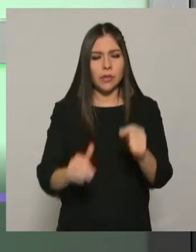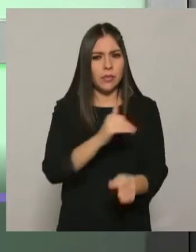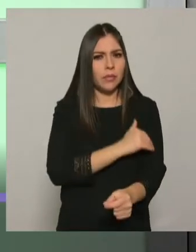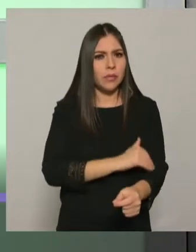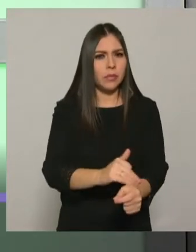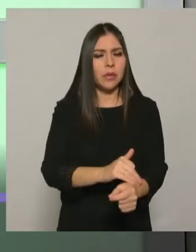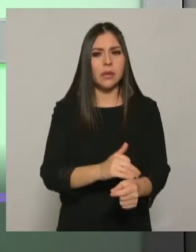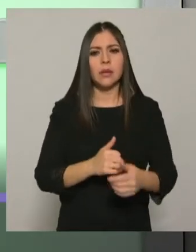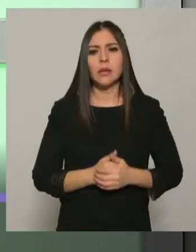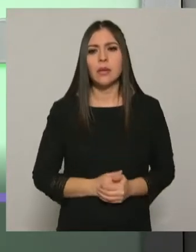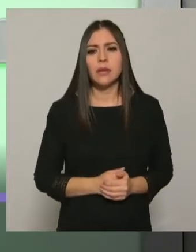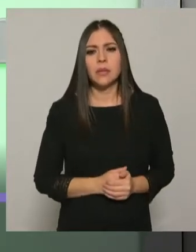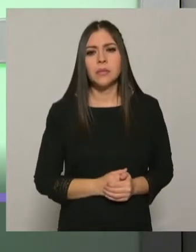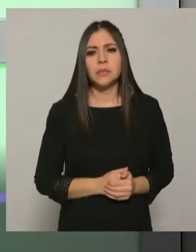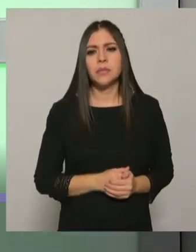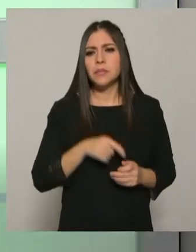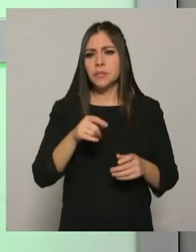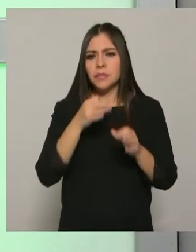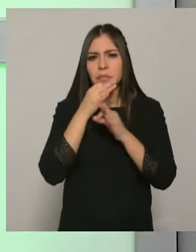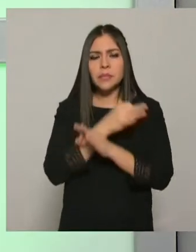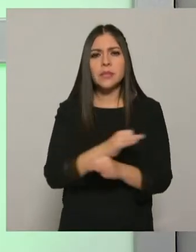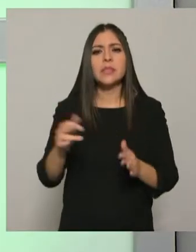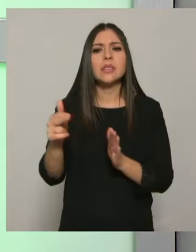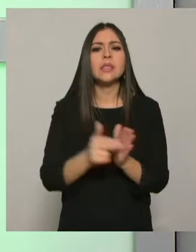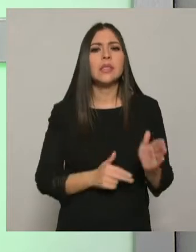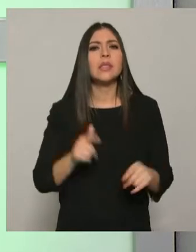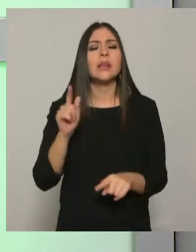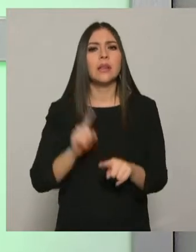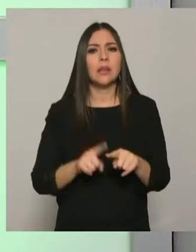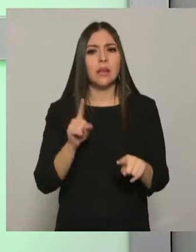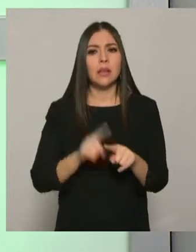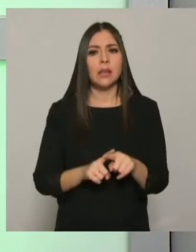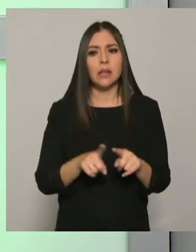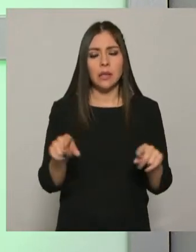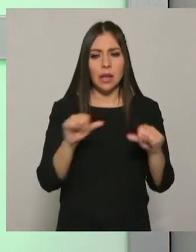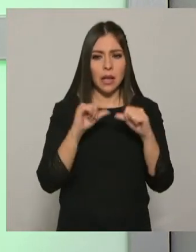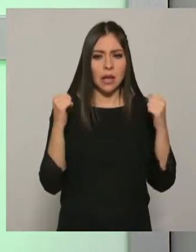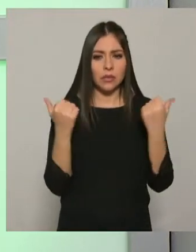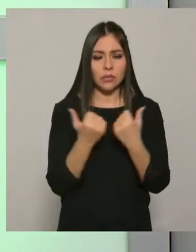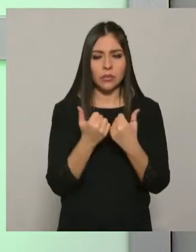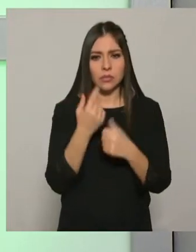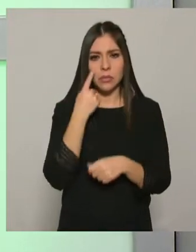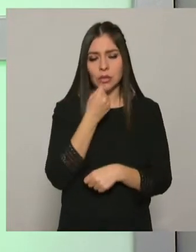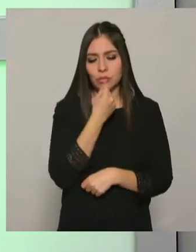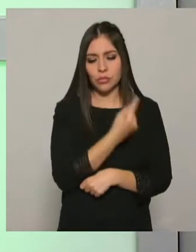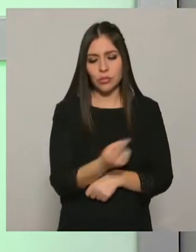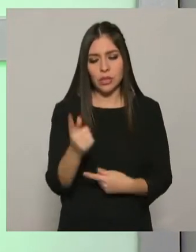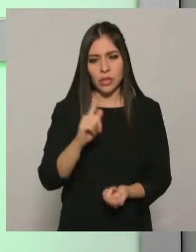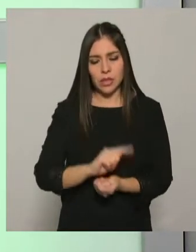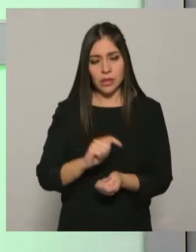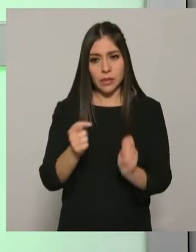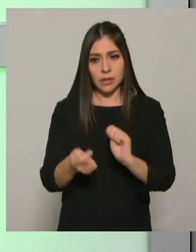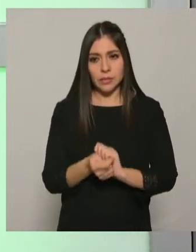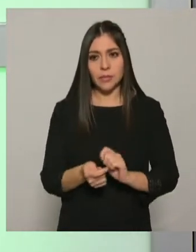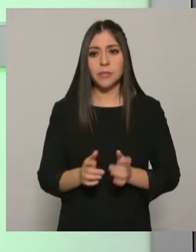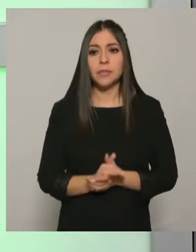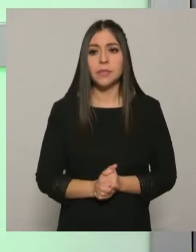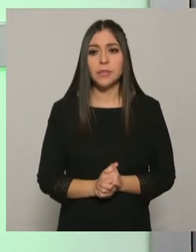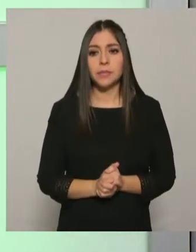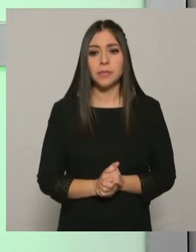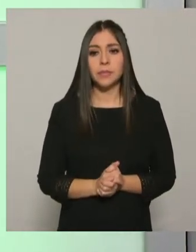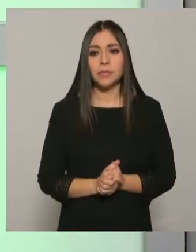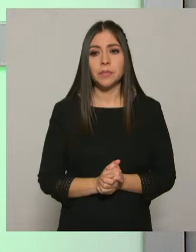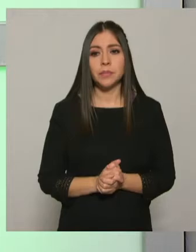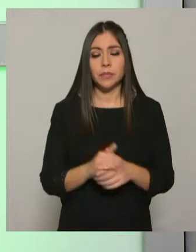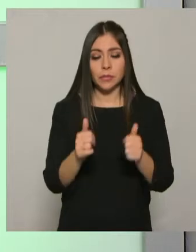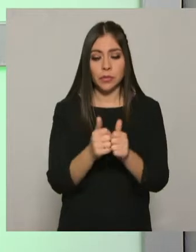esta ¿Quién lo esta firma este manifestación. comunicado? Lo firma la Asociación por las Infancias Transgénero, ¿no? Y dice al Frente Nacional por la